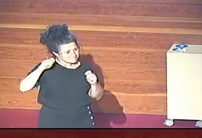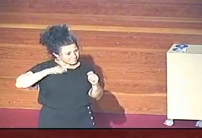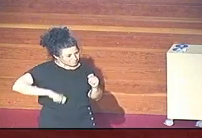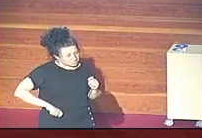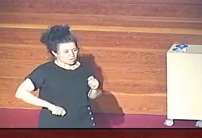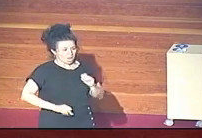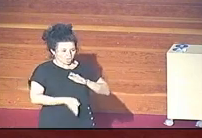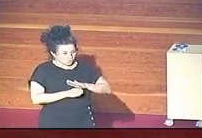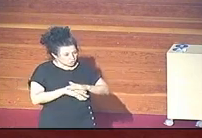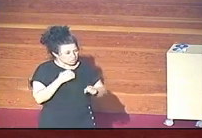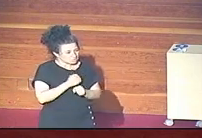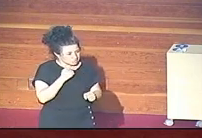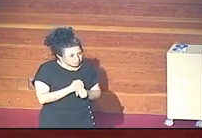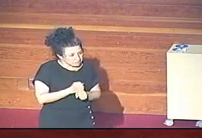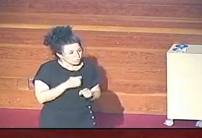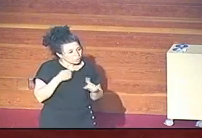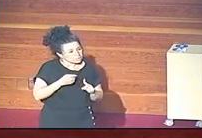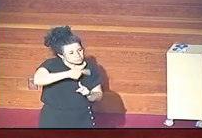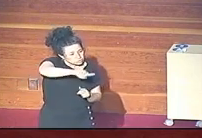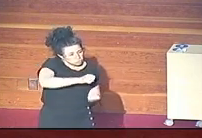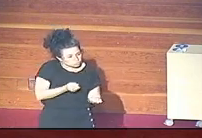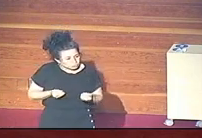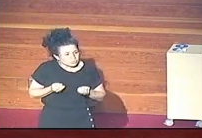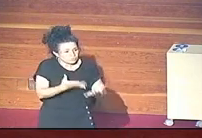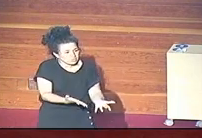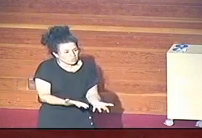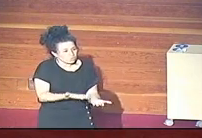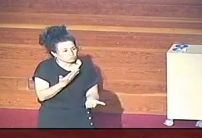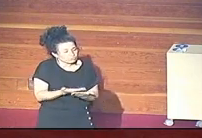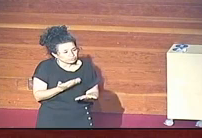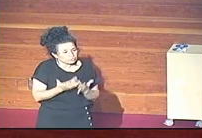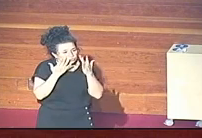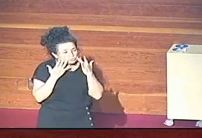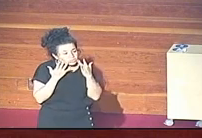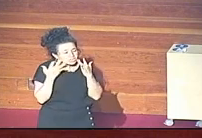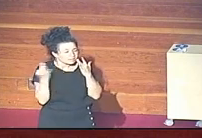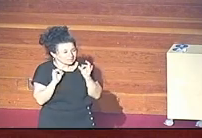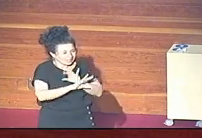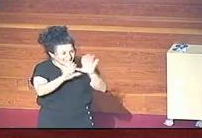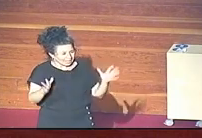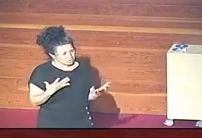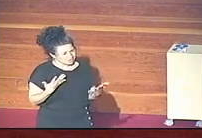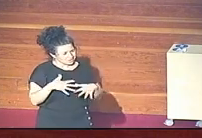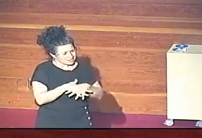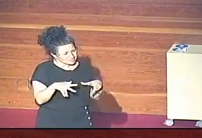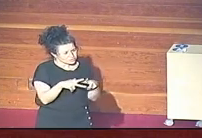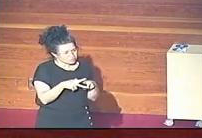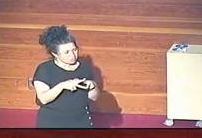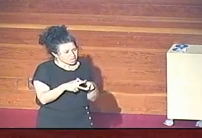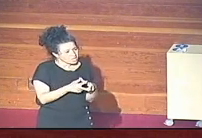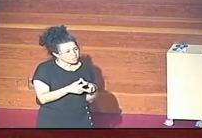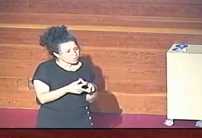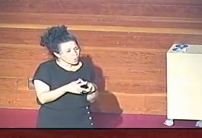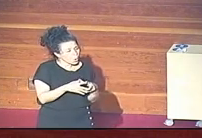contrastada y rigurosa y que las redes sociales no son medios de comunicación nos sirven para transmitir esa información